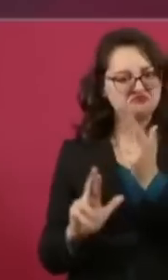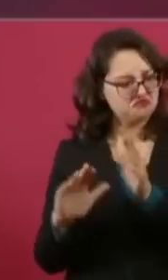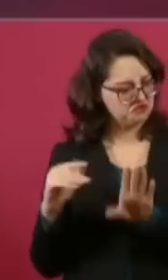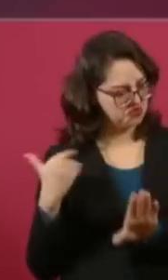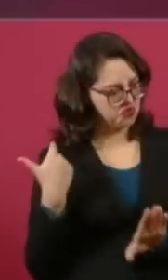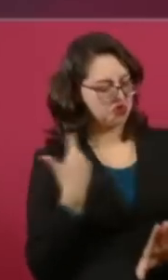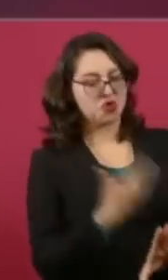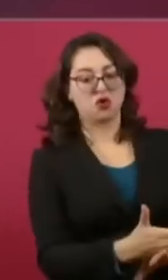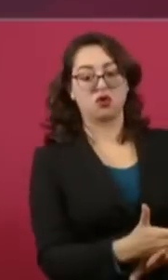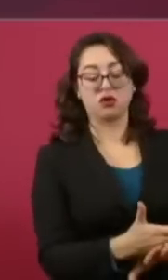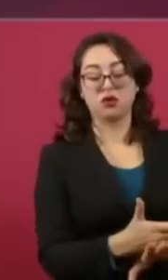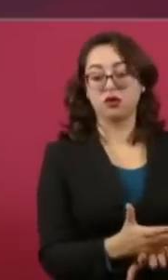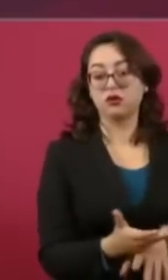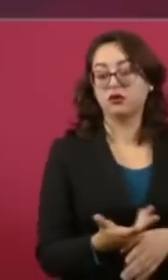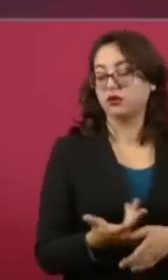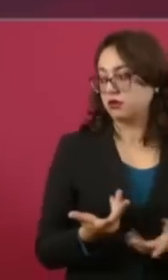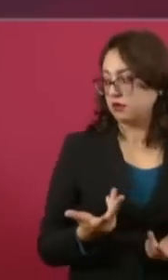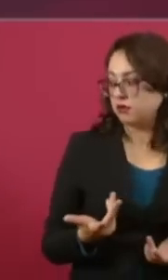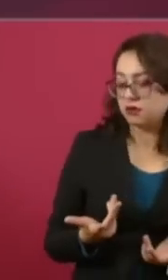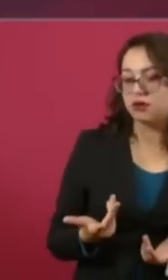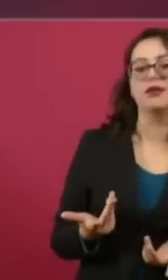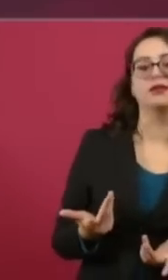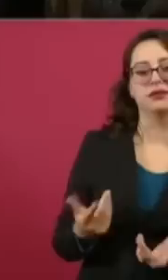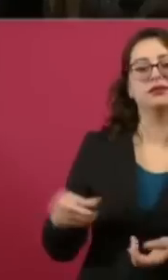Y así otros casos.